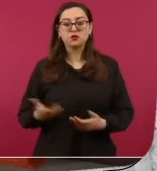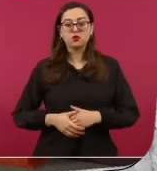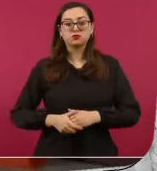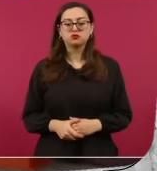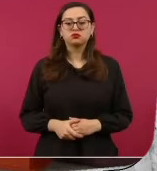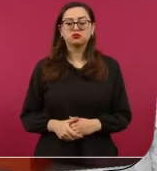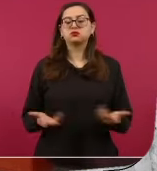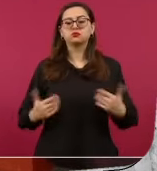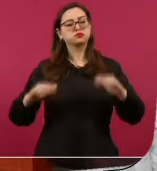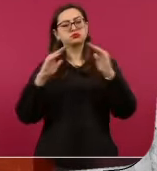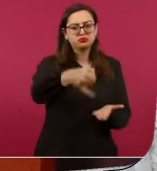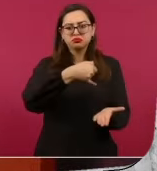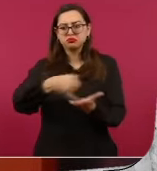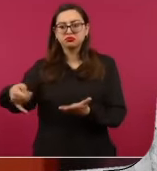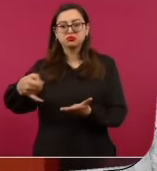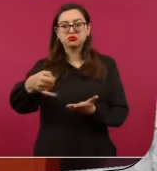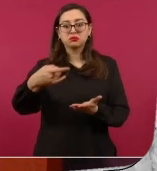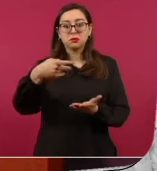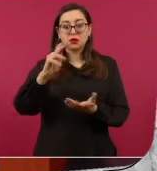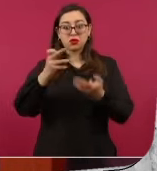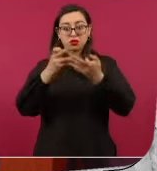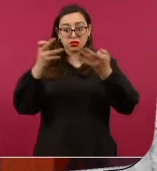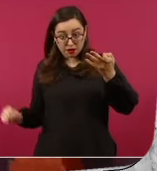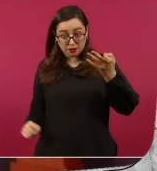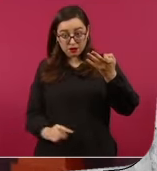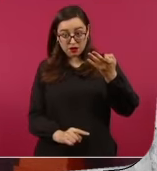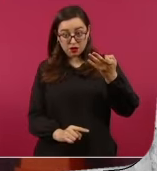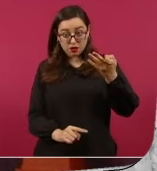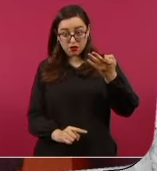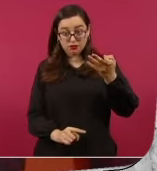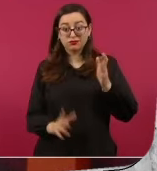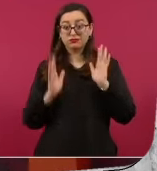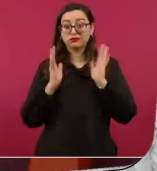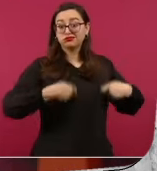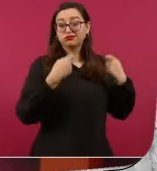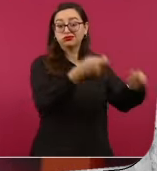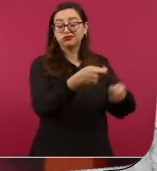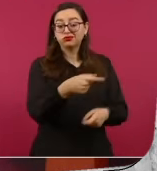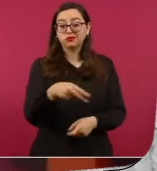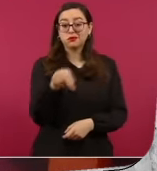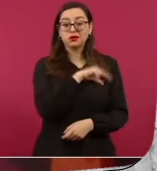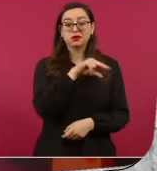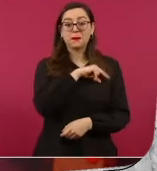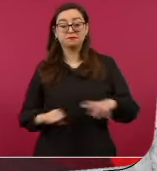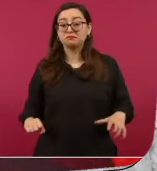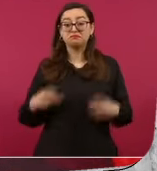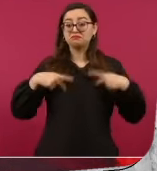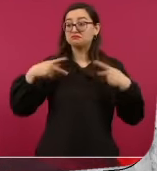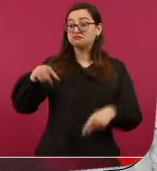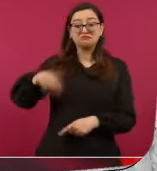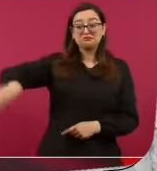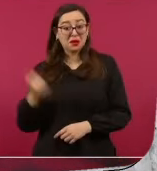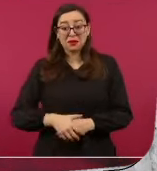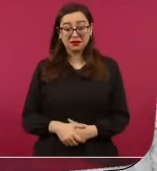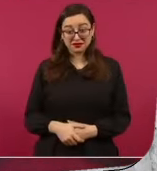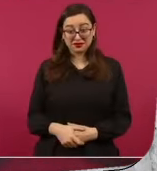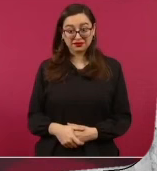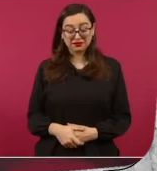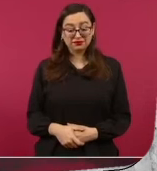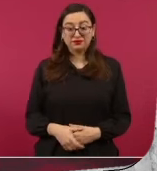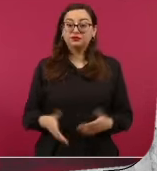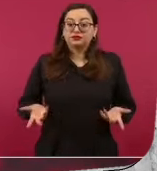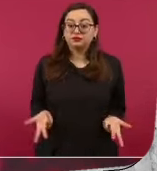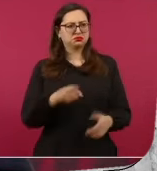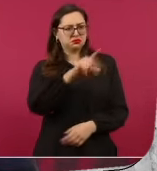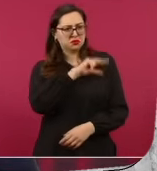tienen debajo de sus tierras en el subsuelo ya está concesionado a empresas mineras. Entonces, era